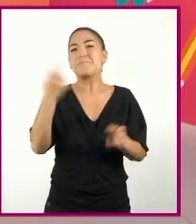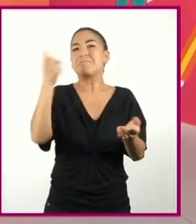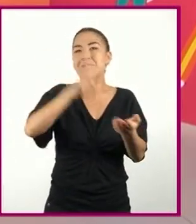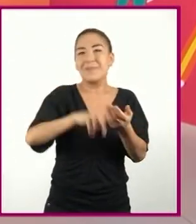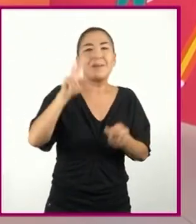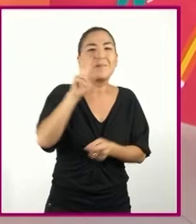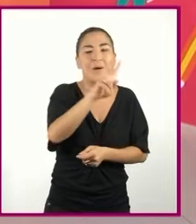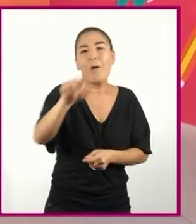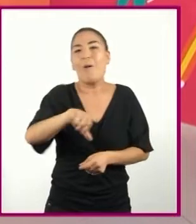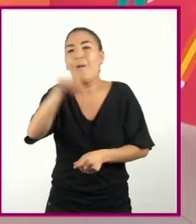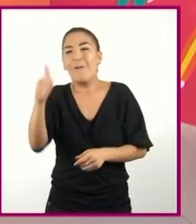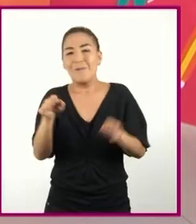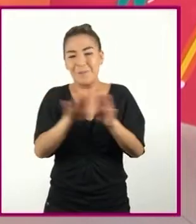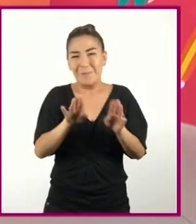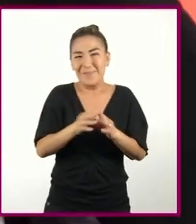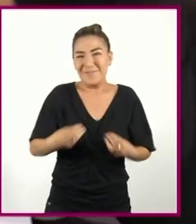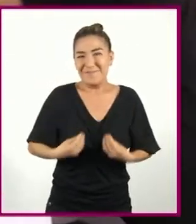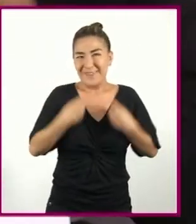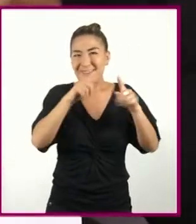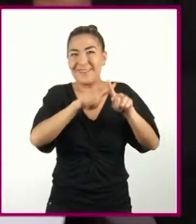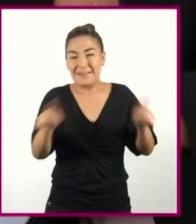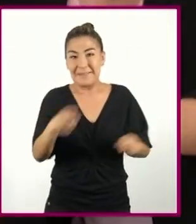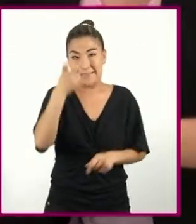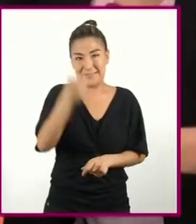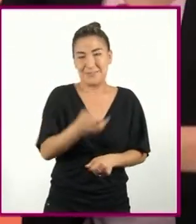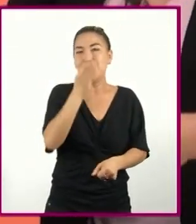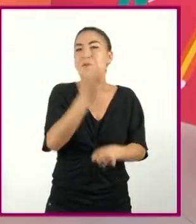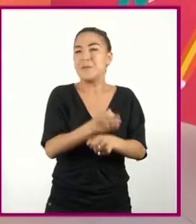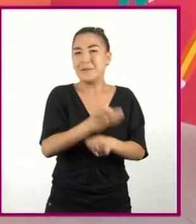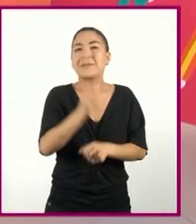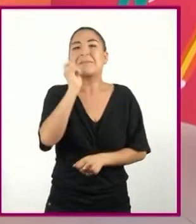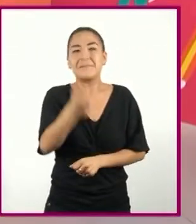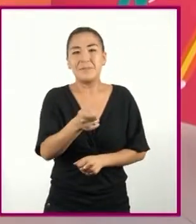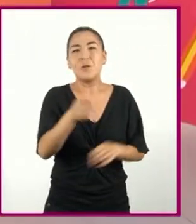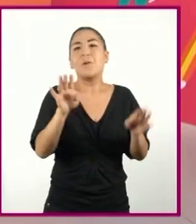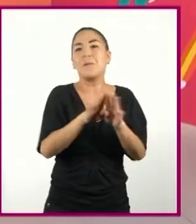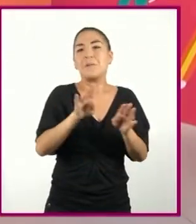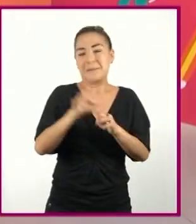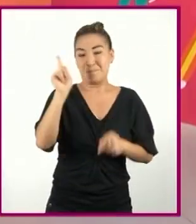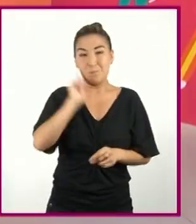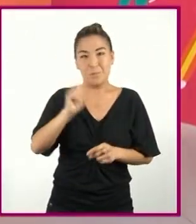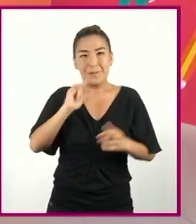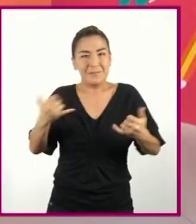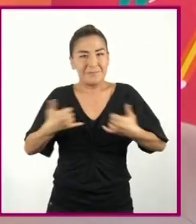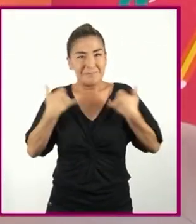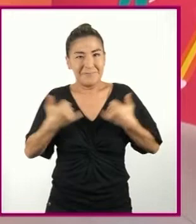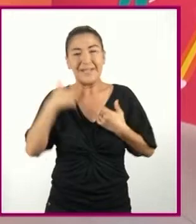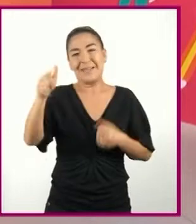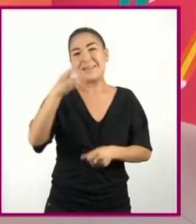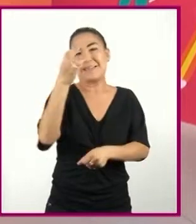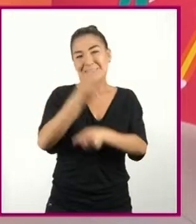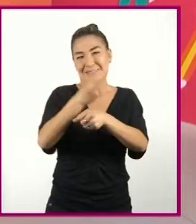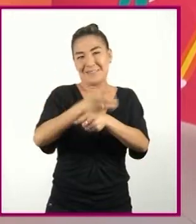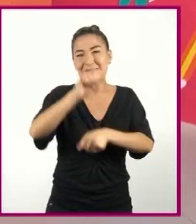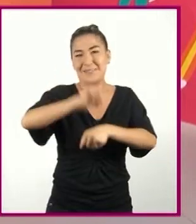de otra manera la vida. En este caso, con los ojos de un adolescente de tercer grado.